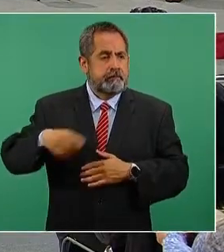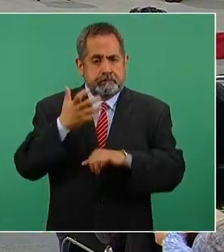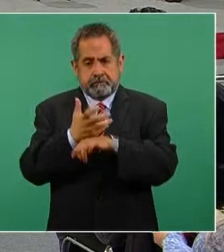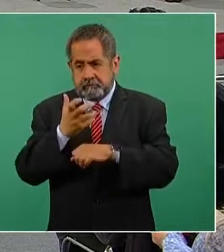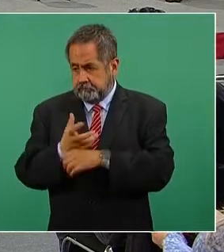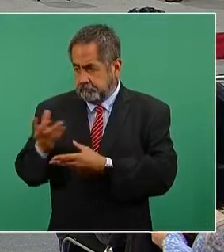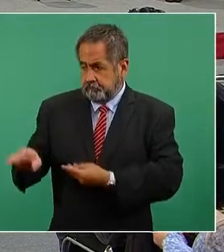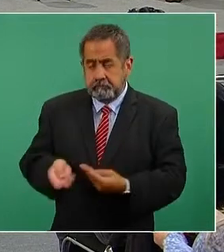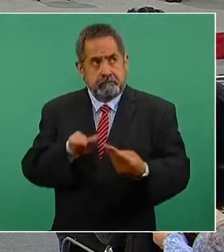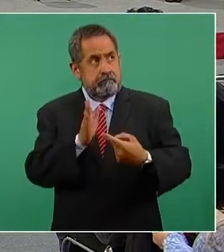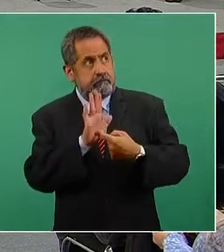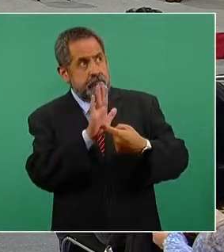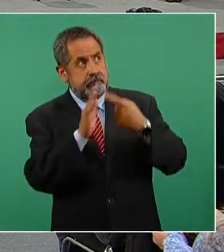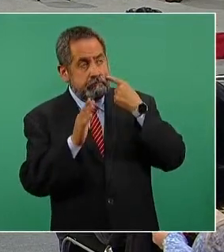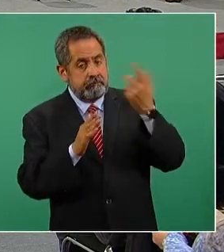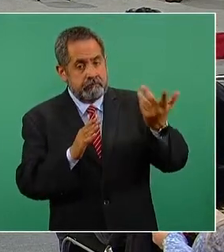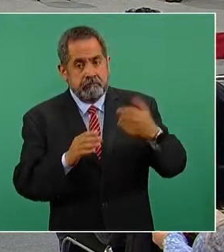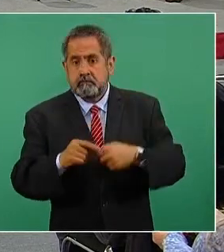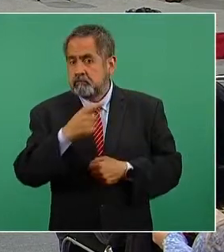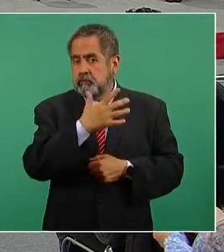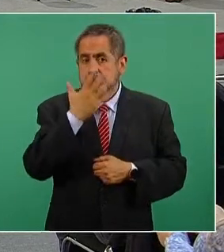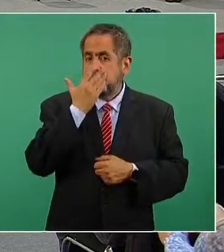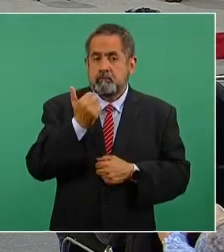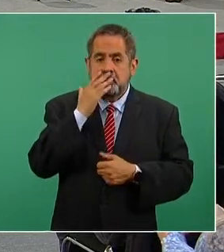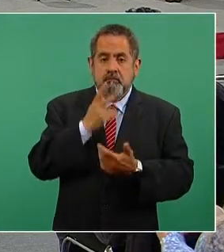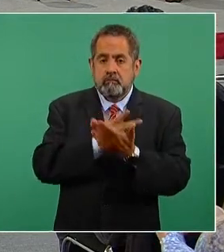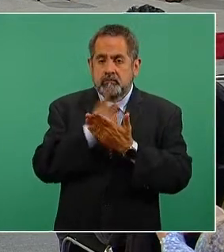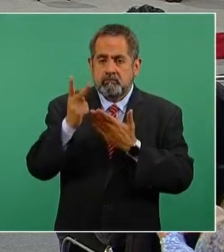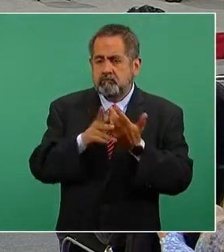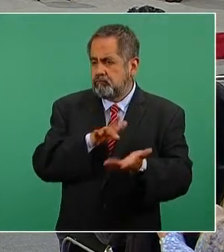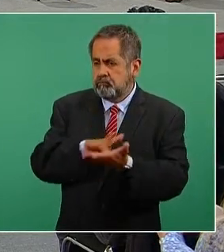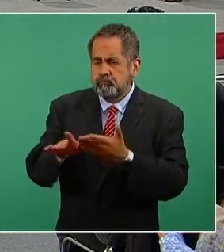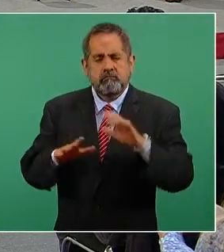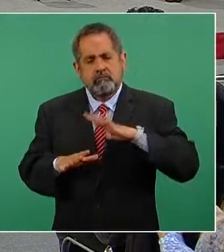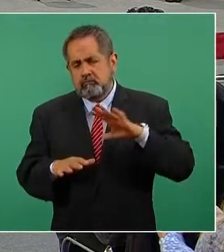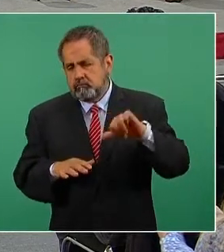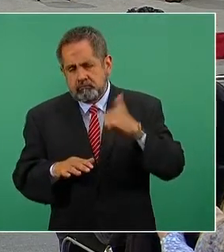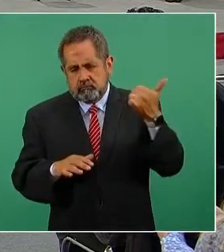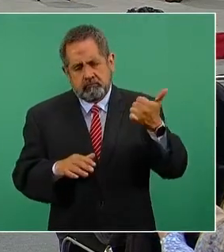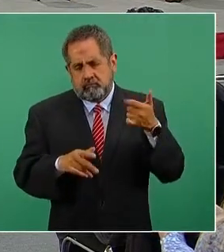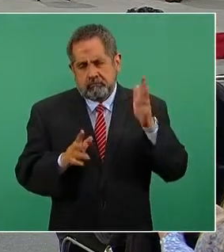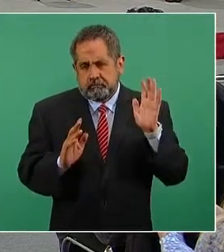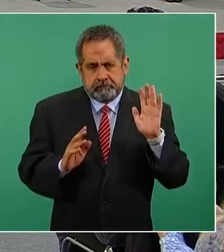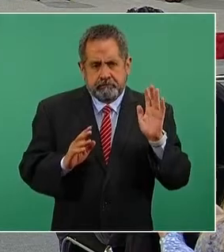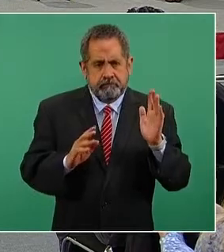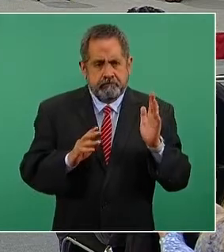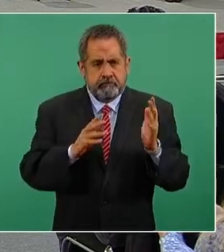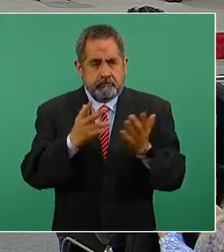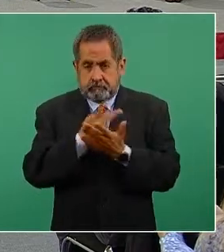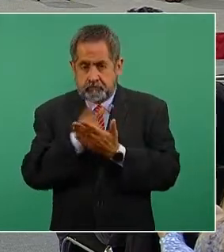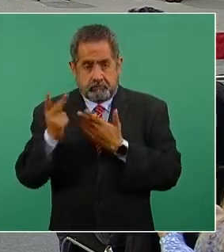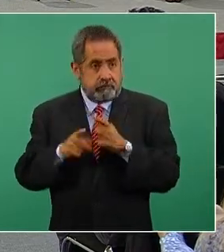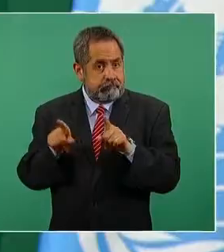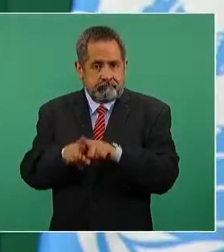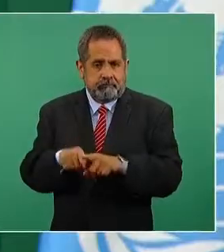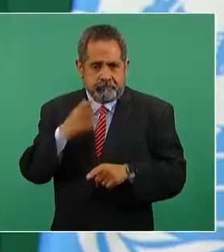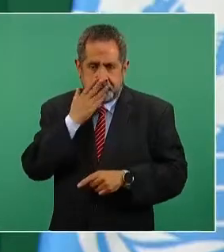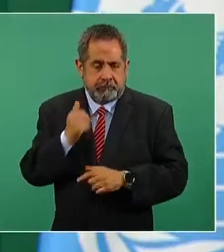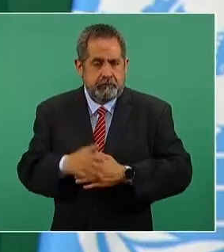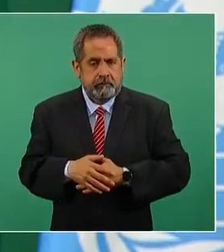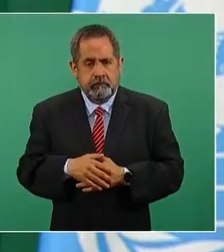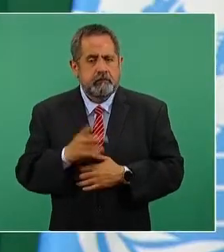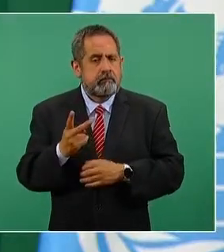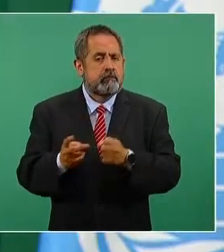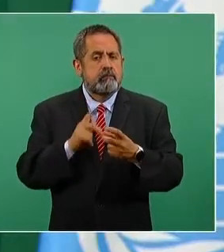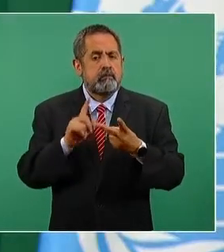norteamericanos. Ellos no tienen programas de ese tipo, tienen otros programas, pero no son el mismo sentido. Y